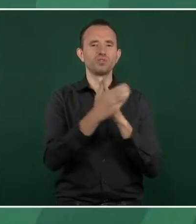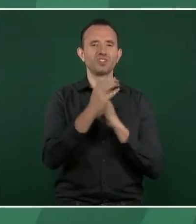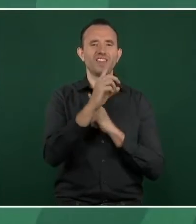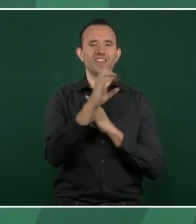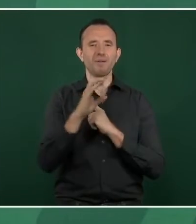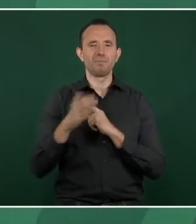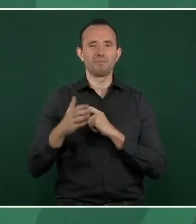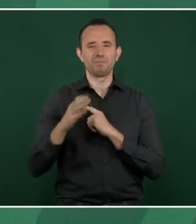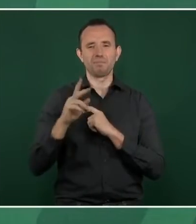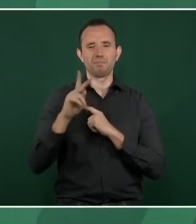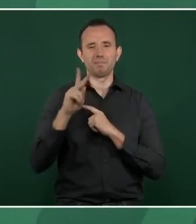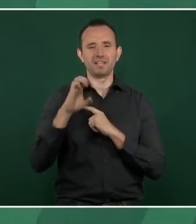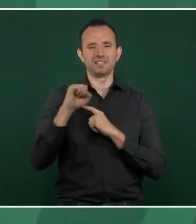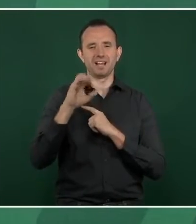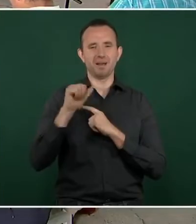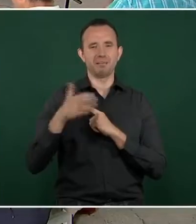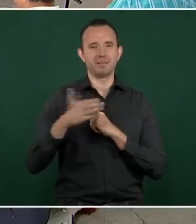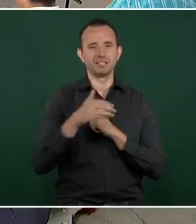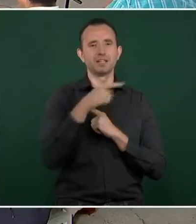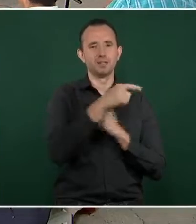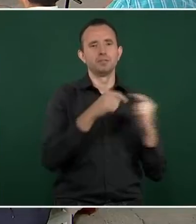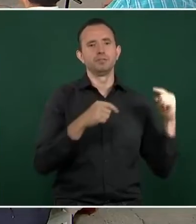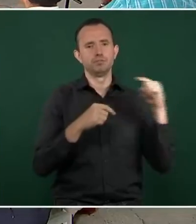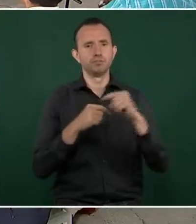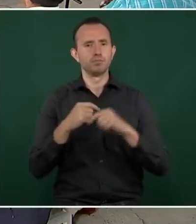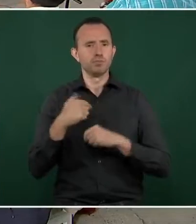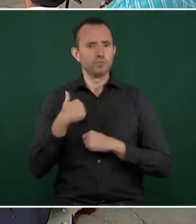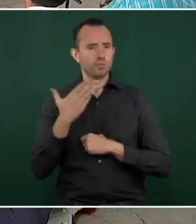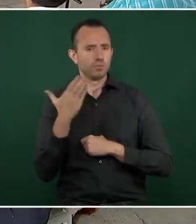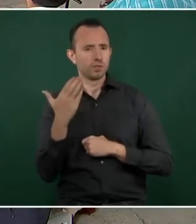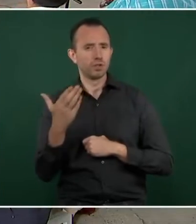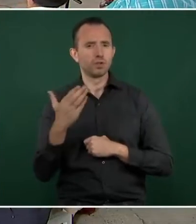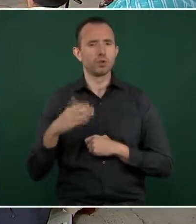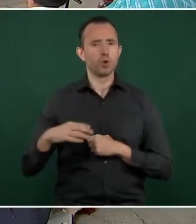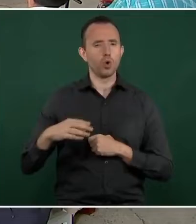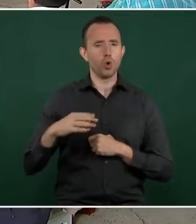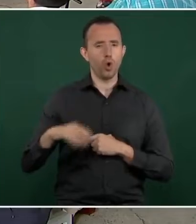Le voy a pedir a la gobernadora también que nos acompañe en esto. Sí.